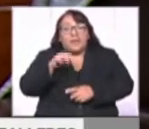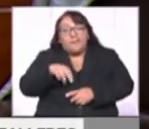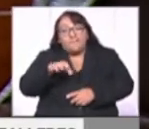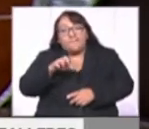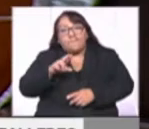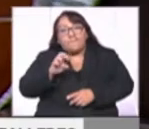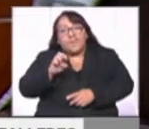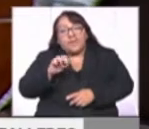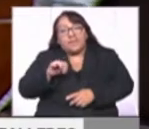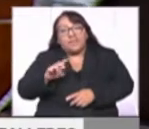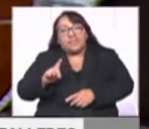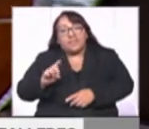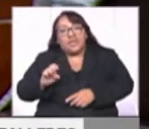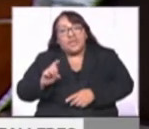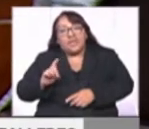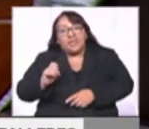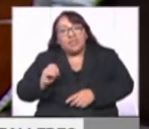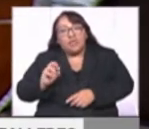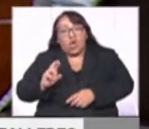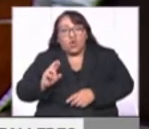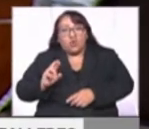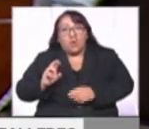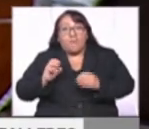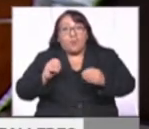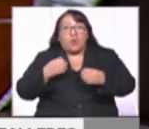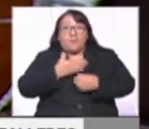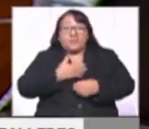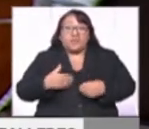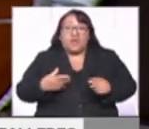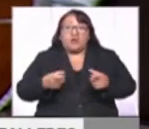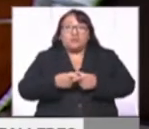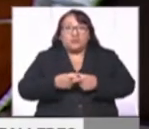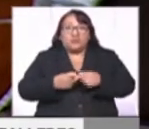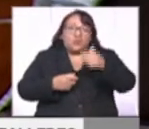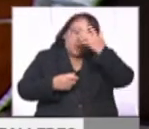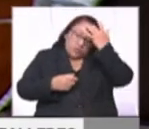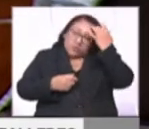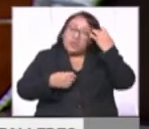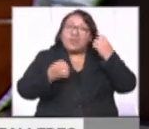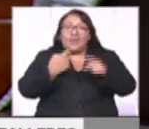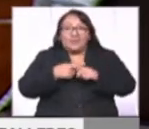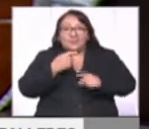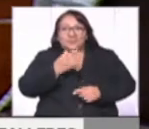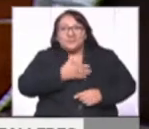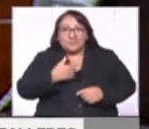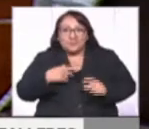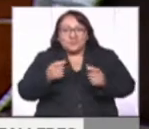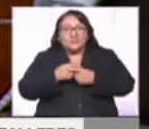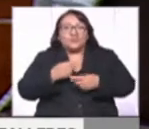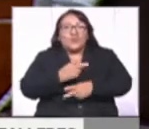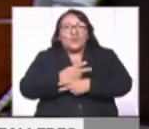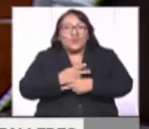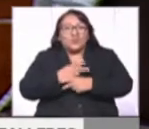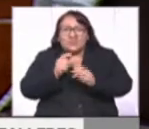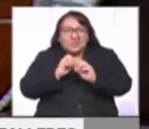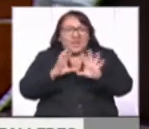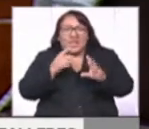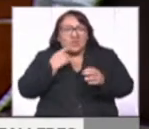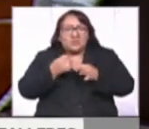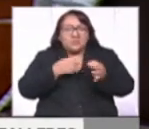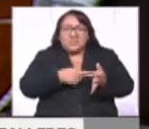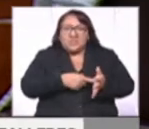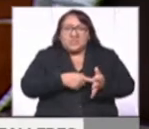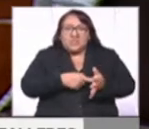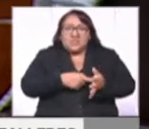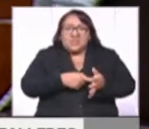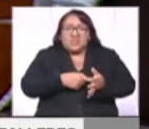por nomenclatura. Porque como presidente de la comisión, ex presidente de la comisión de producción, ahí es bien claro. A